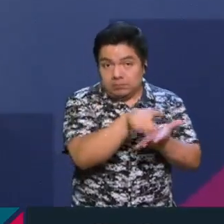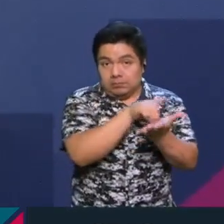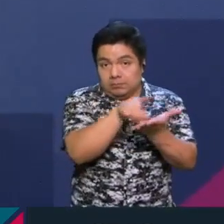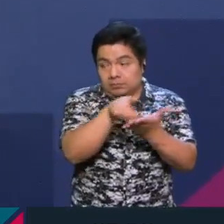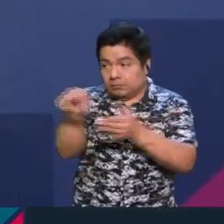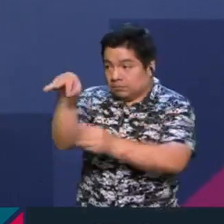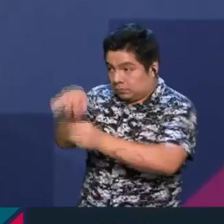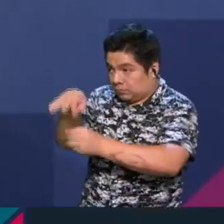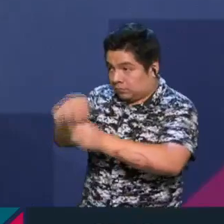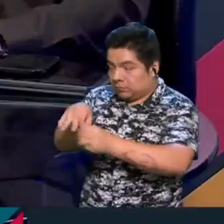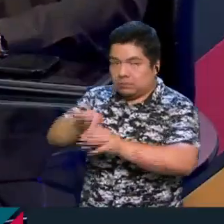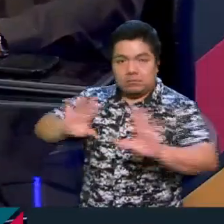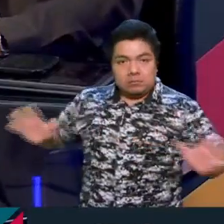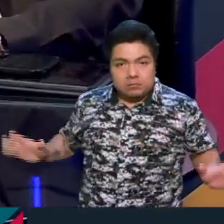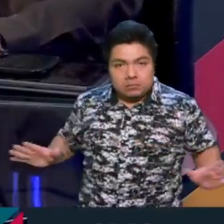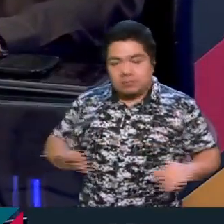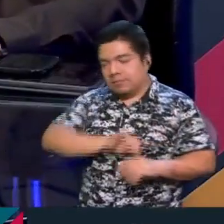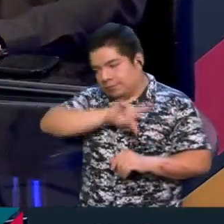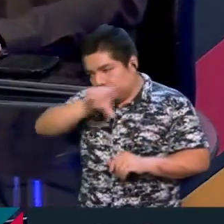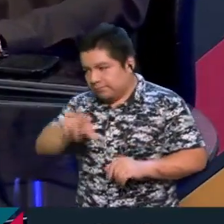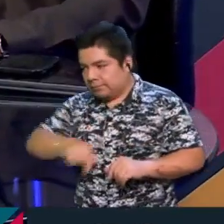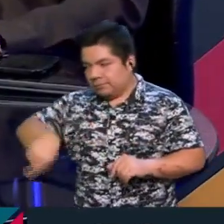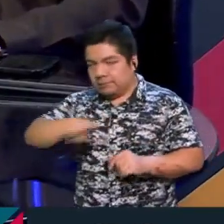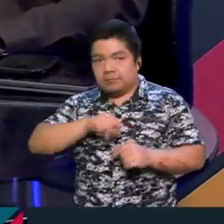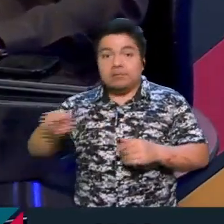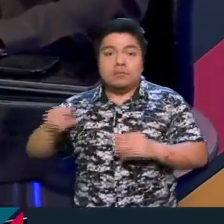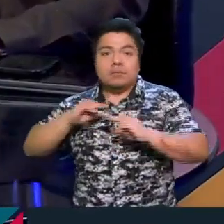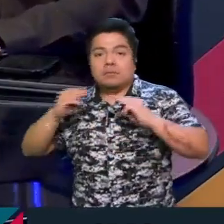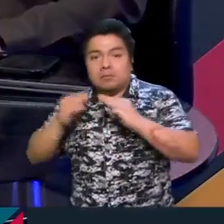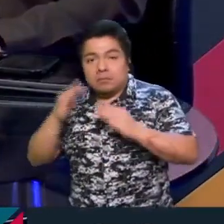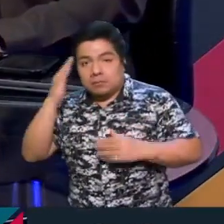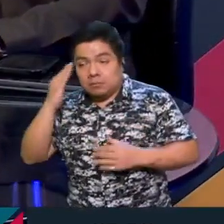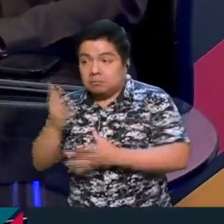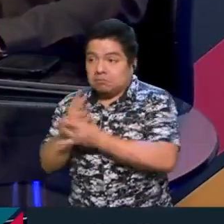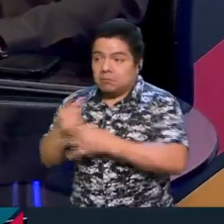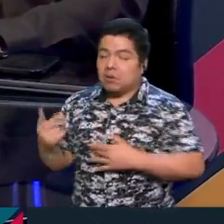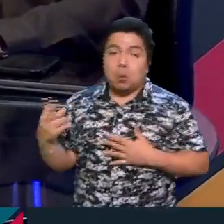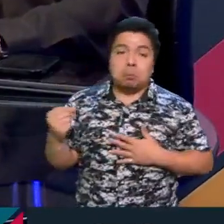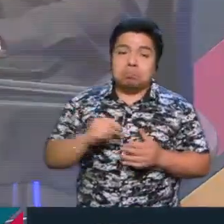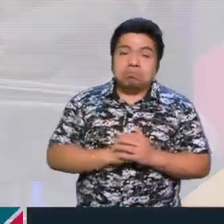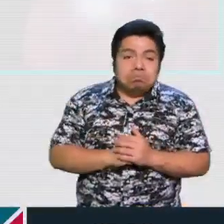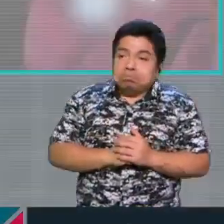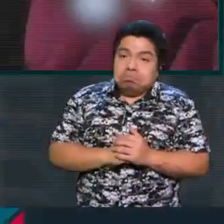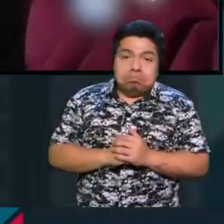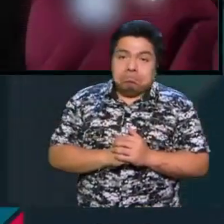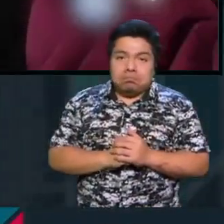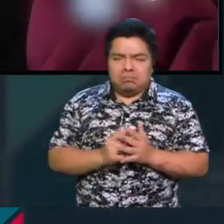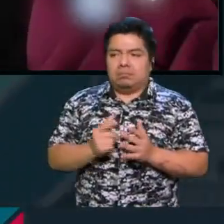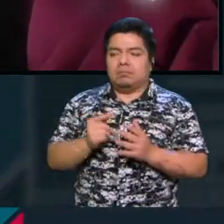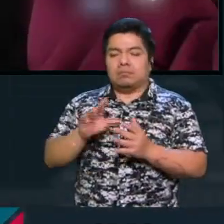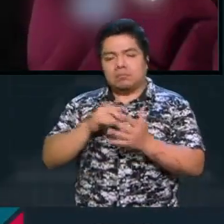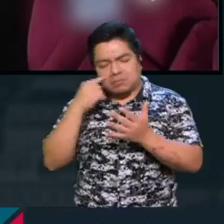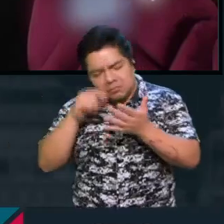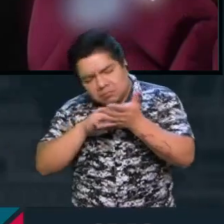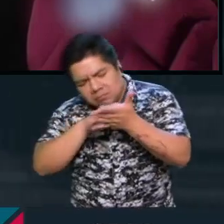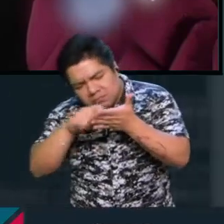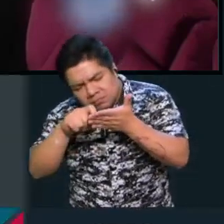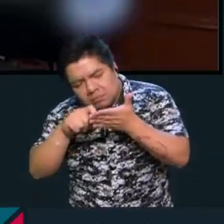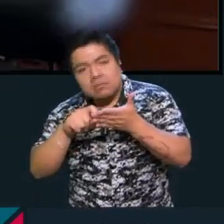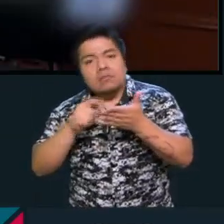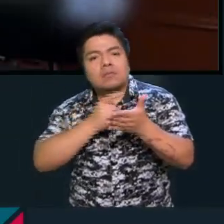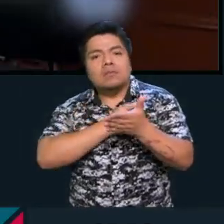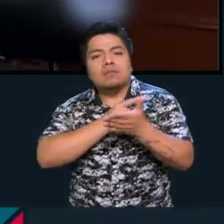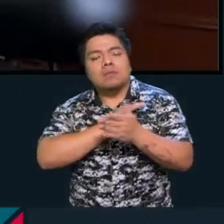en las urnas y que eso se traslade a la legislación. El ministro dice que no y termina simplemente por conceder un apartado. Dice él que es